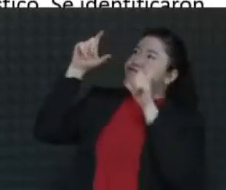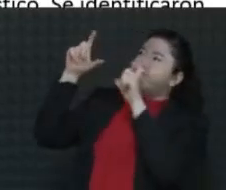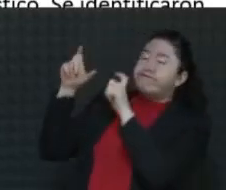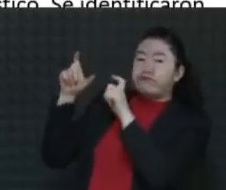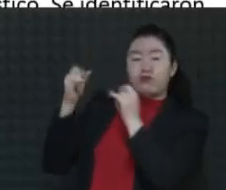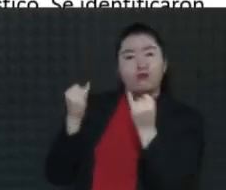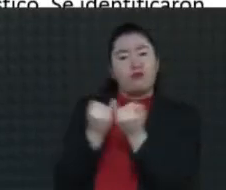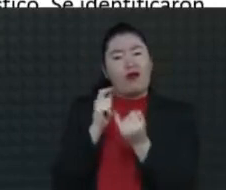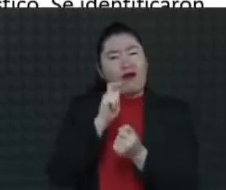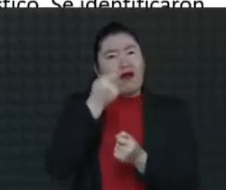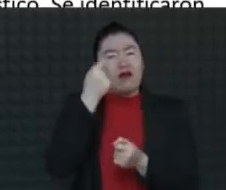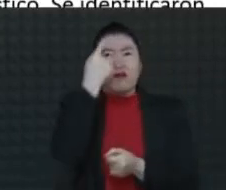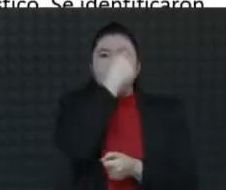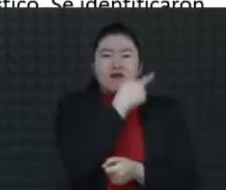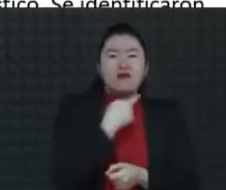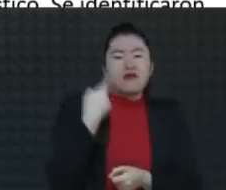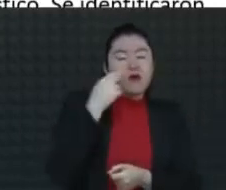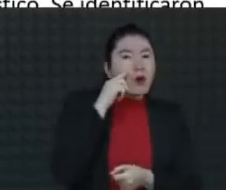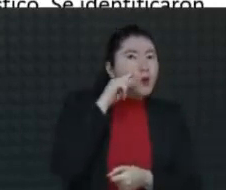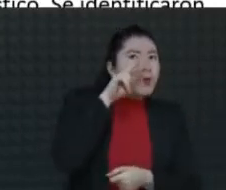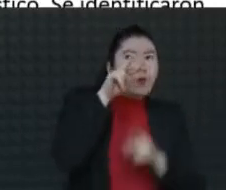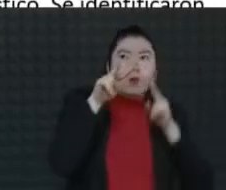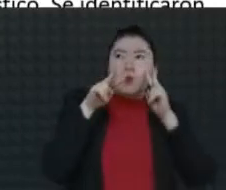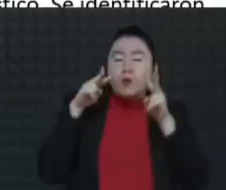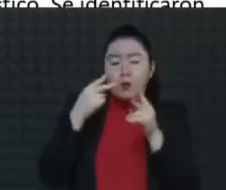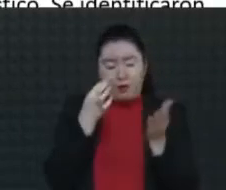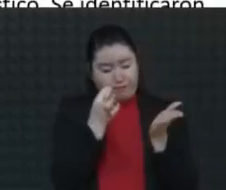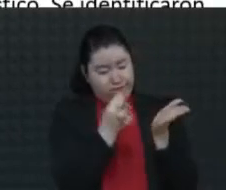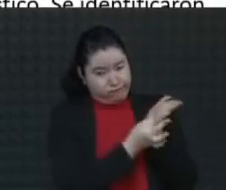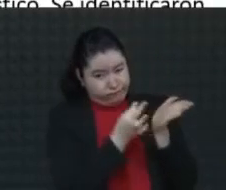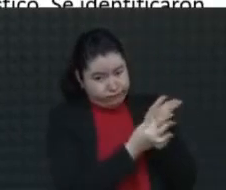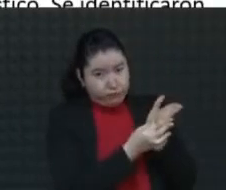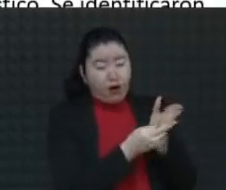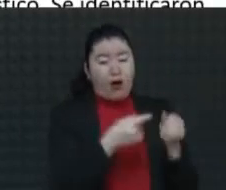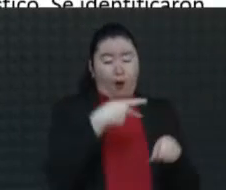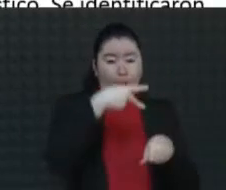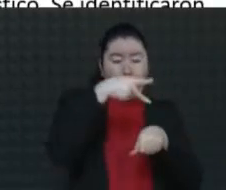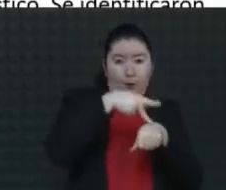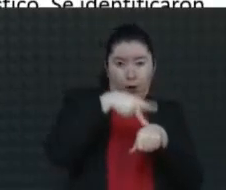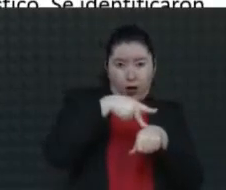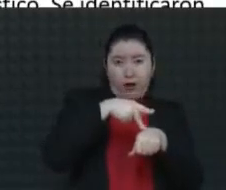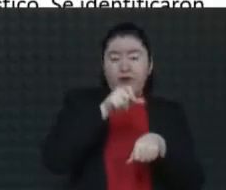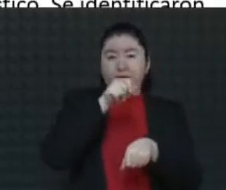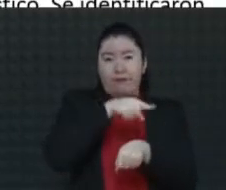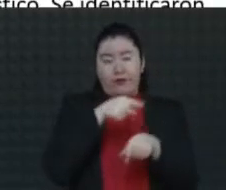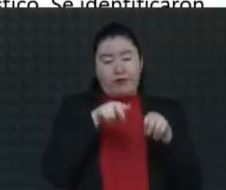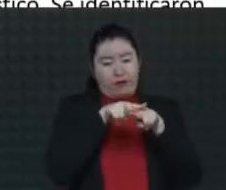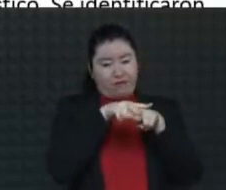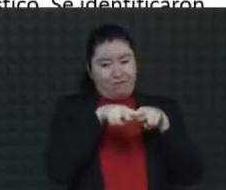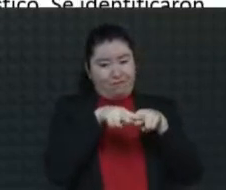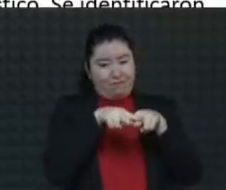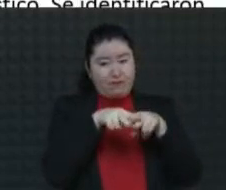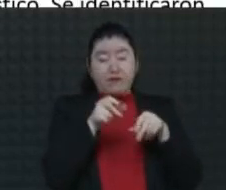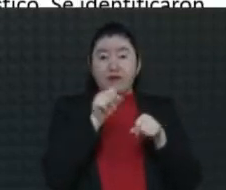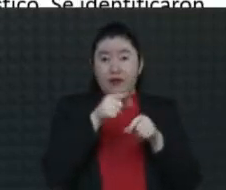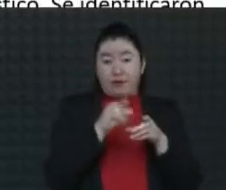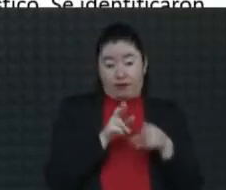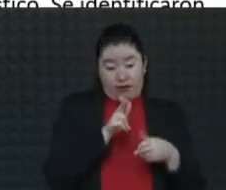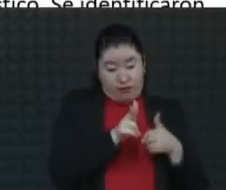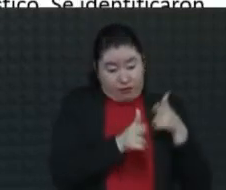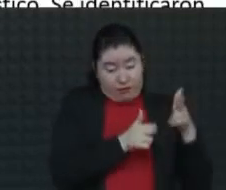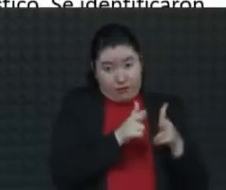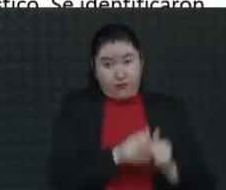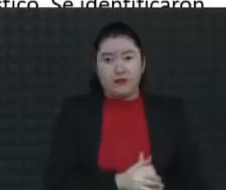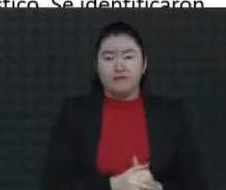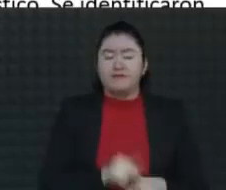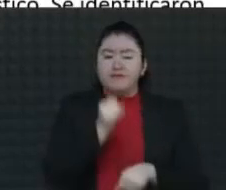inspección visual de los elementos estructurales de acero, elementos estructurales de concreto, sistema de rieles y vagones. La investigación